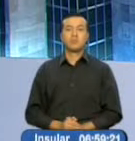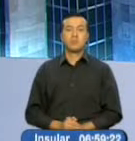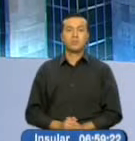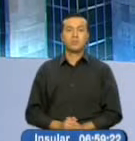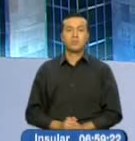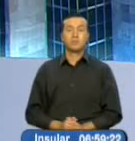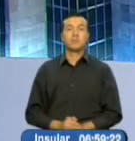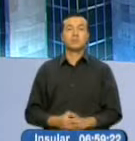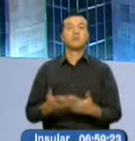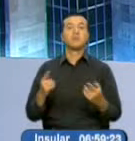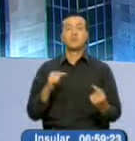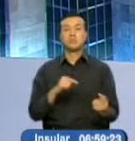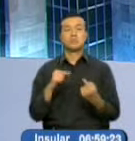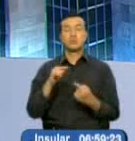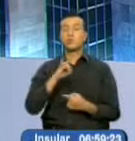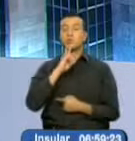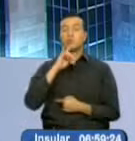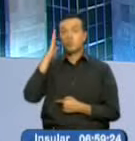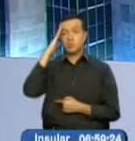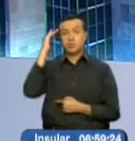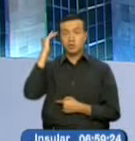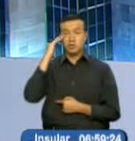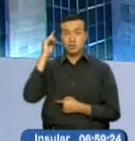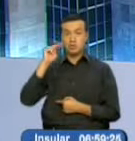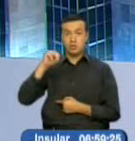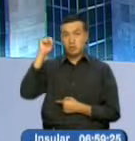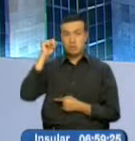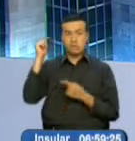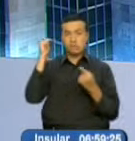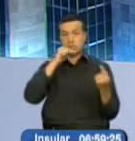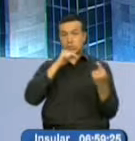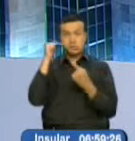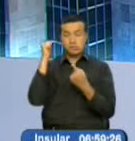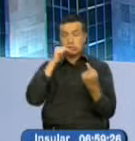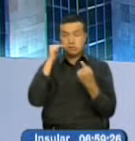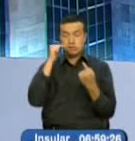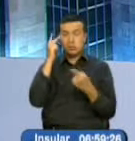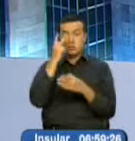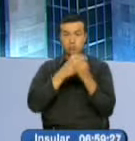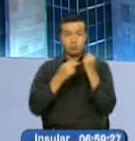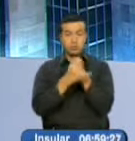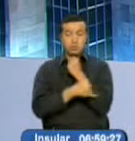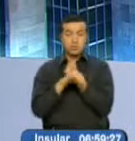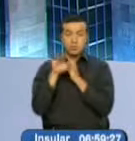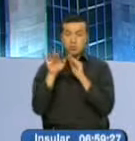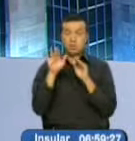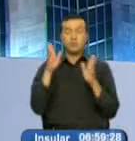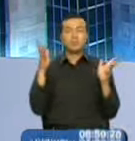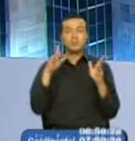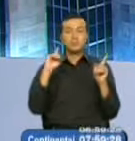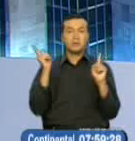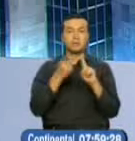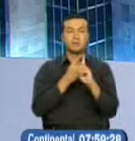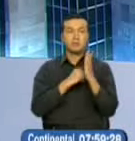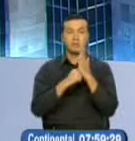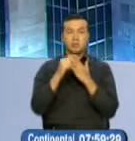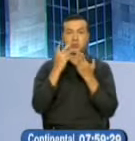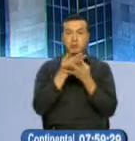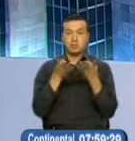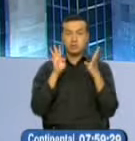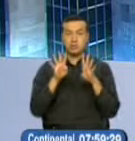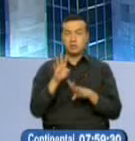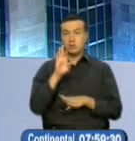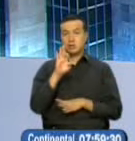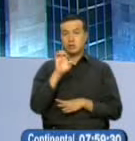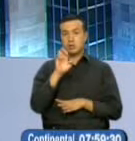Enfrentamientos verbales entre Estados Unidos y Corea del Norte mantienen en tensión las relaciones de estos dos países, mientras que la primera ministra del Reino Unido, Theresa